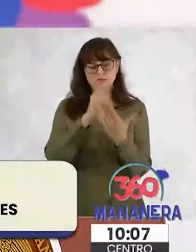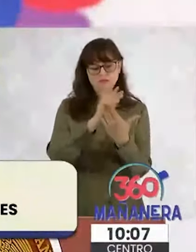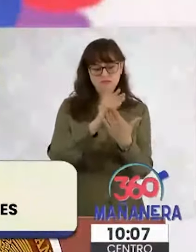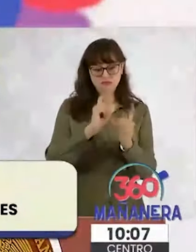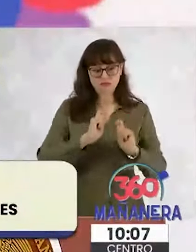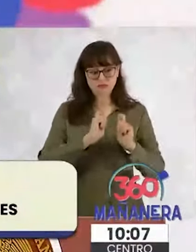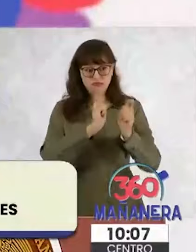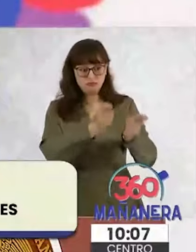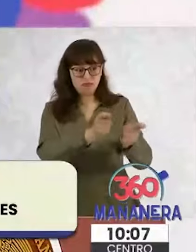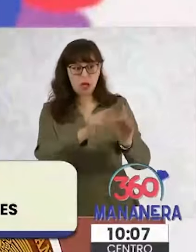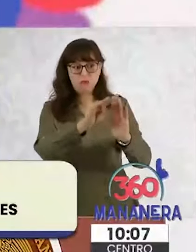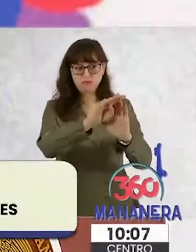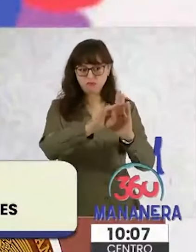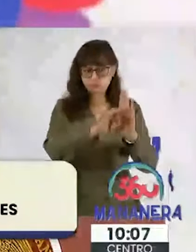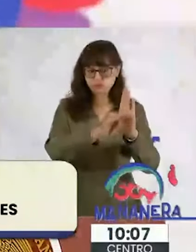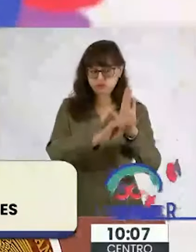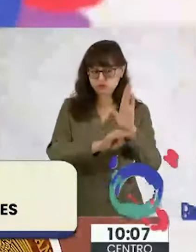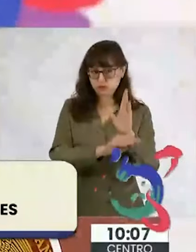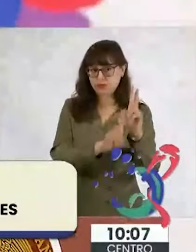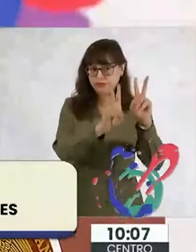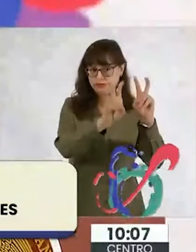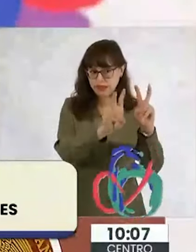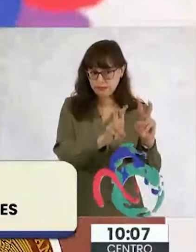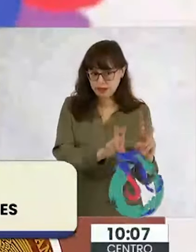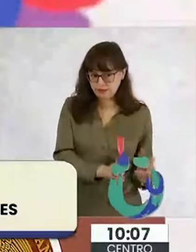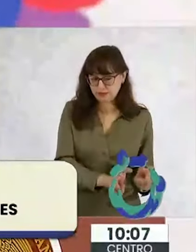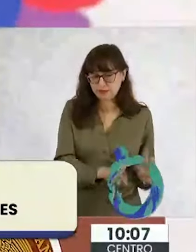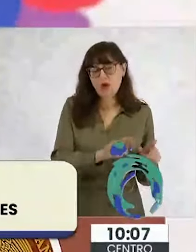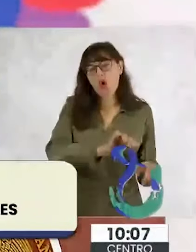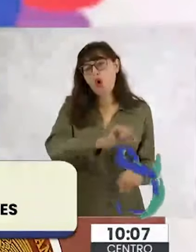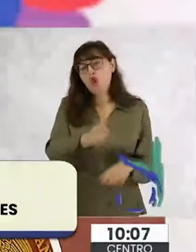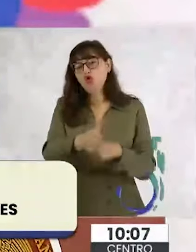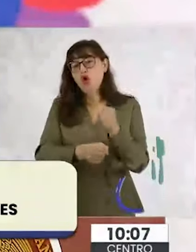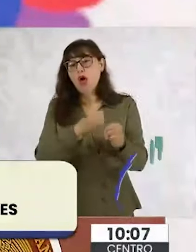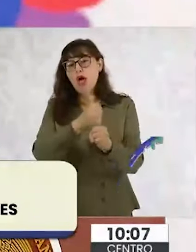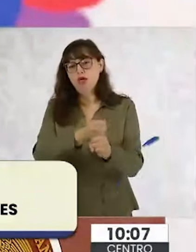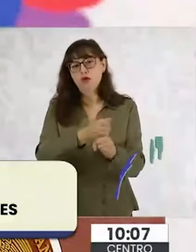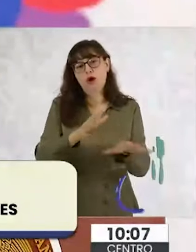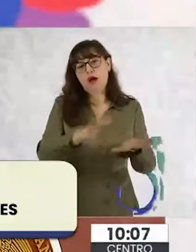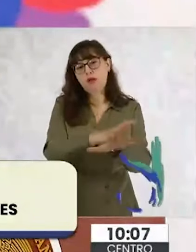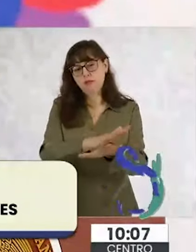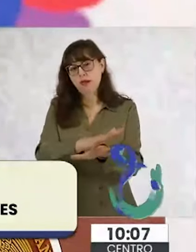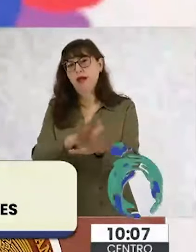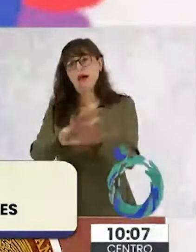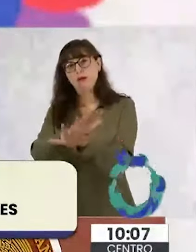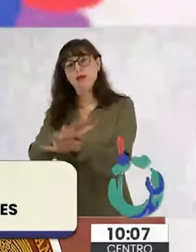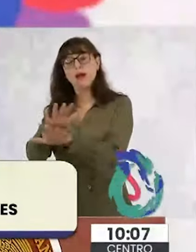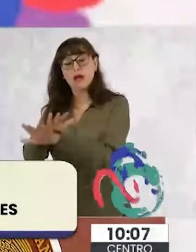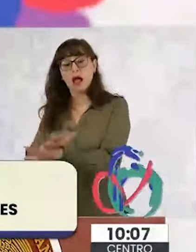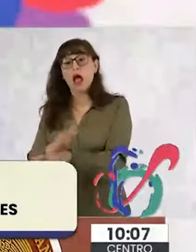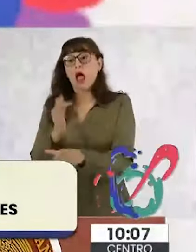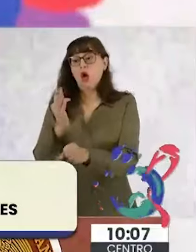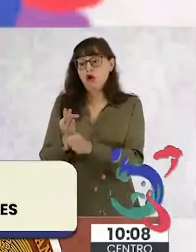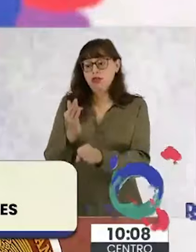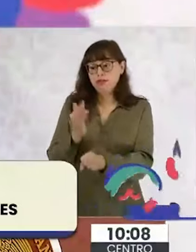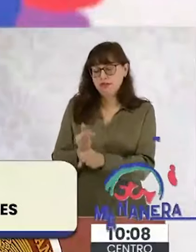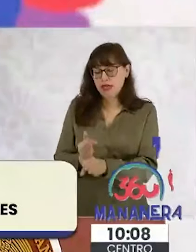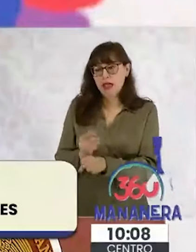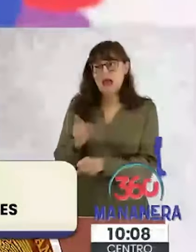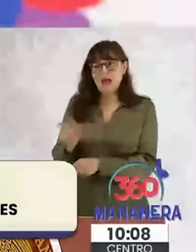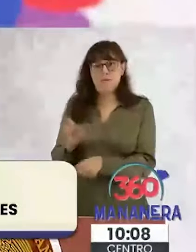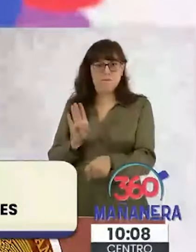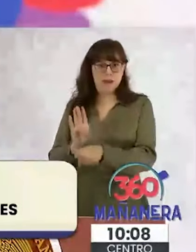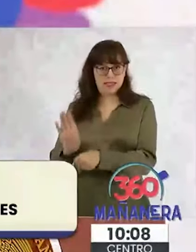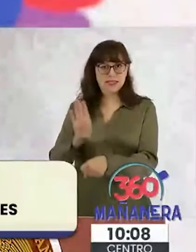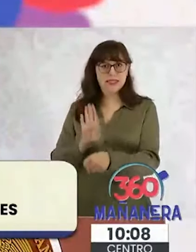las prioridades este año como les decía le toca a Brasil y el próximo año Sudáfrica va a